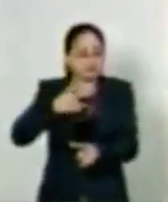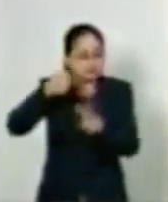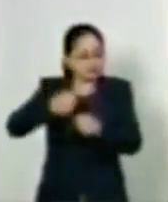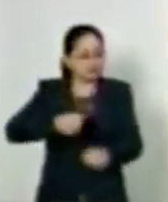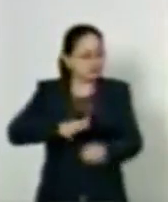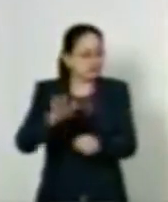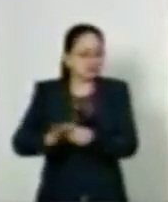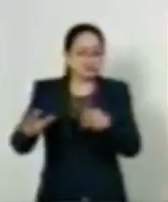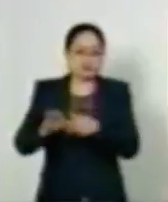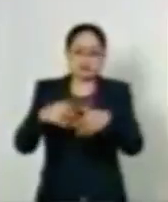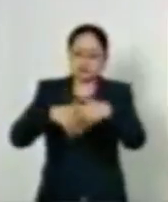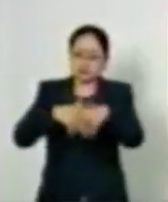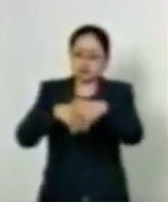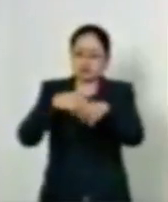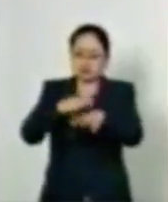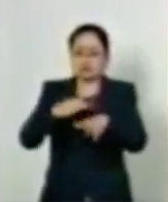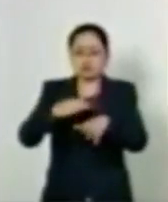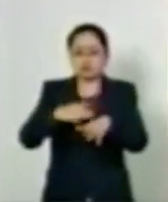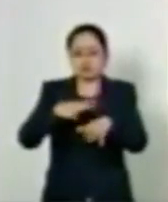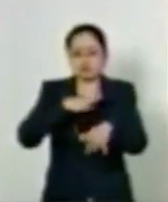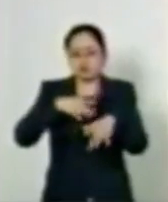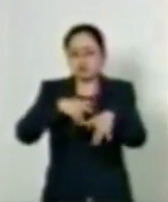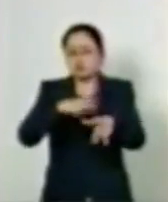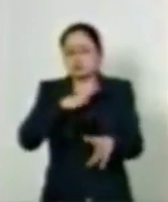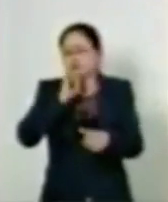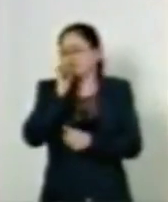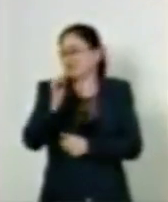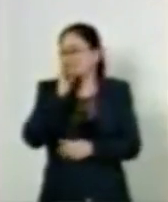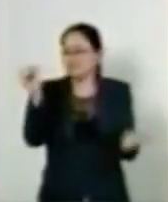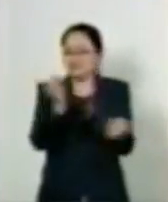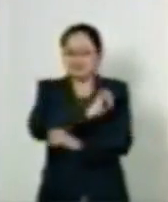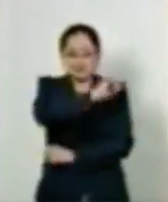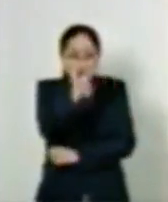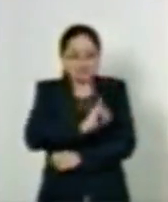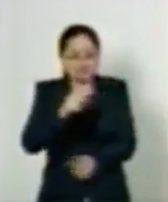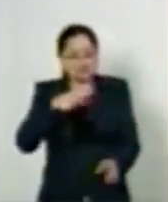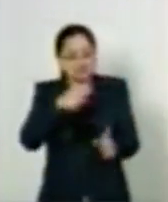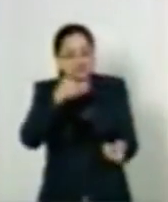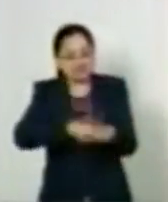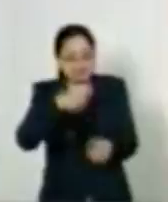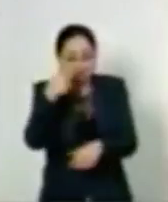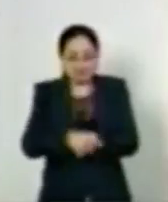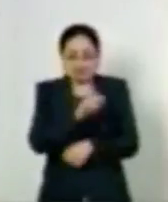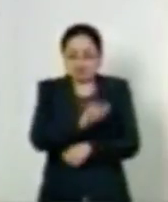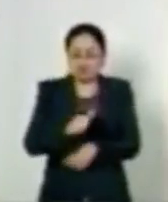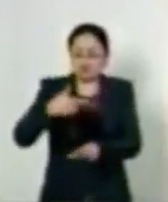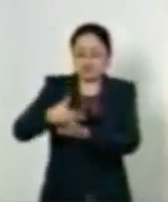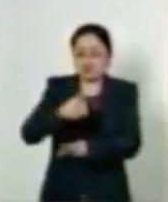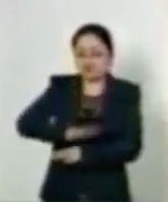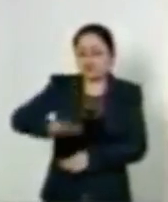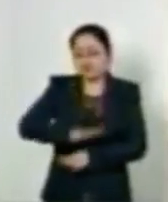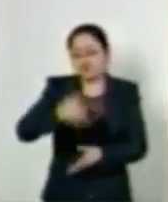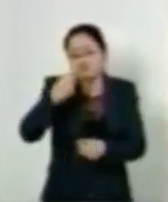las movilizaciones de protesta social bajo ninguna circunstancia sean consideradas como amenaza